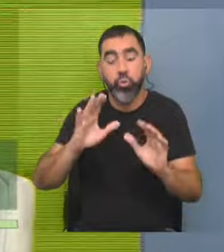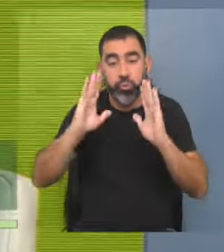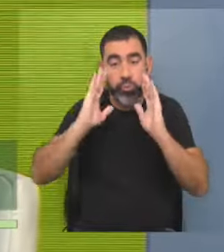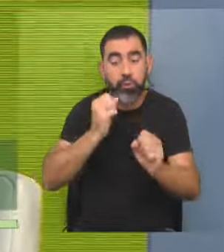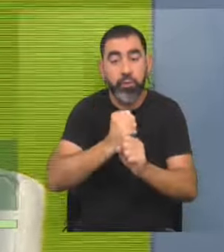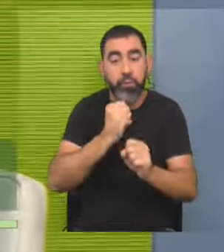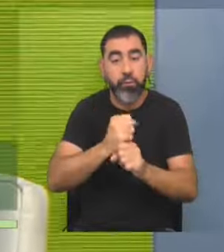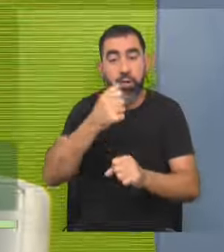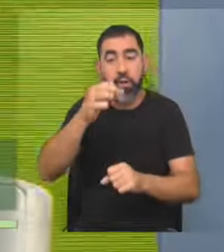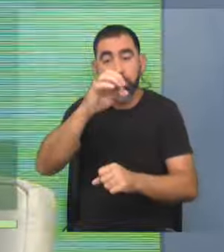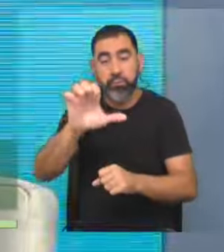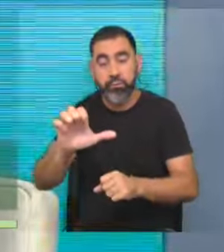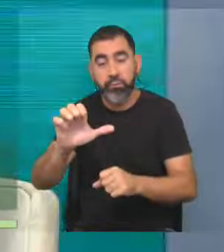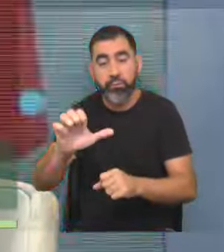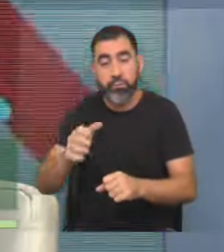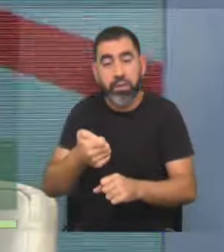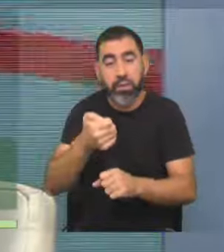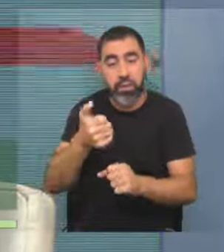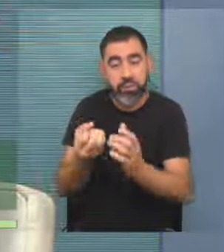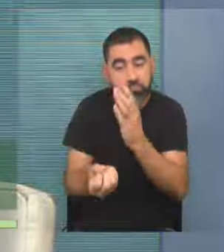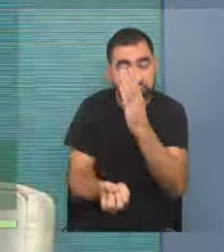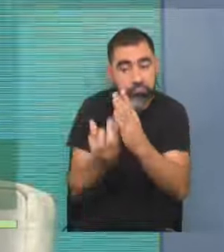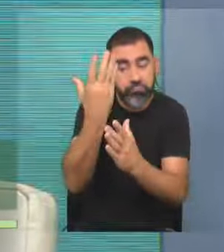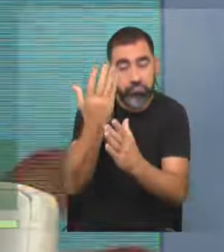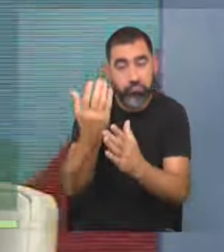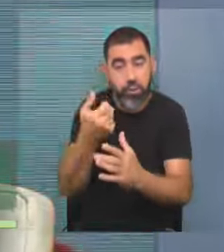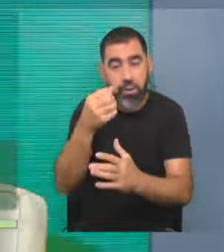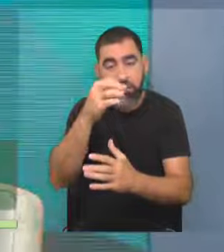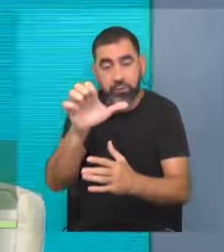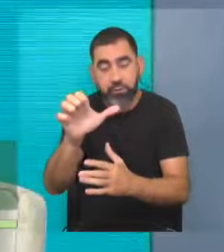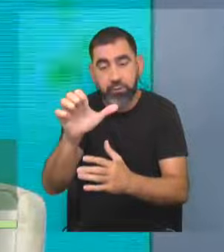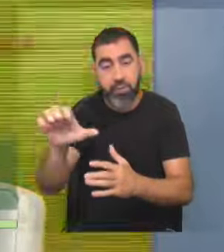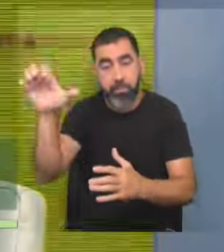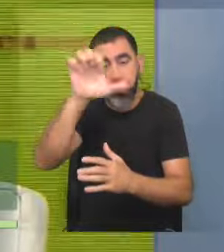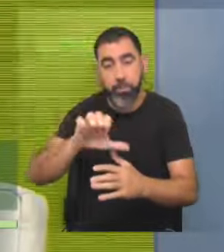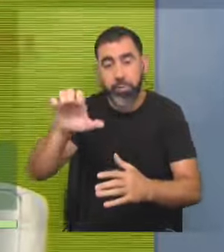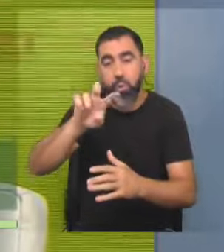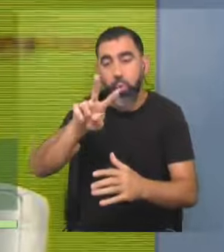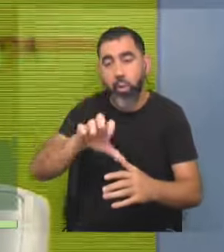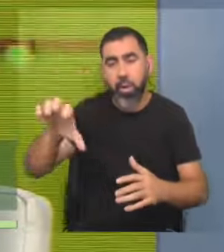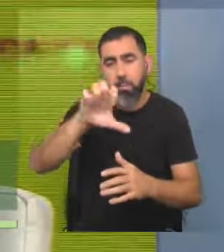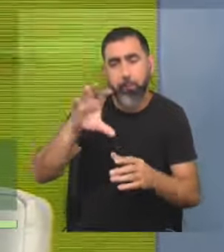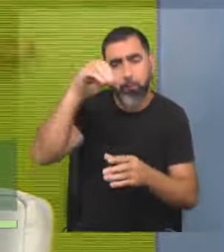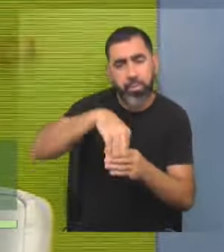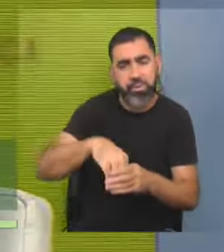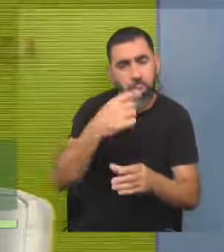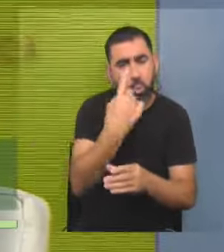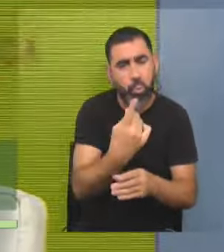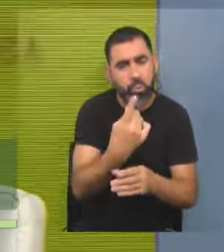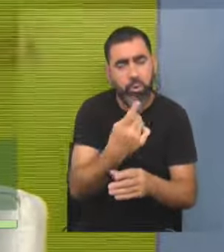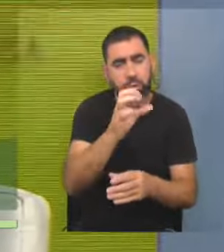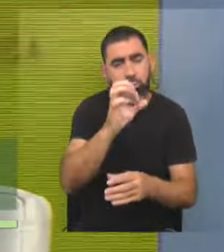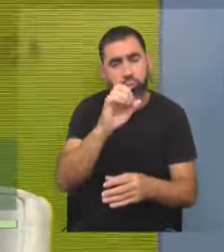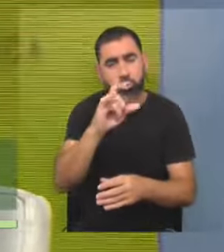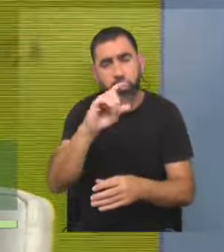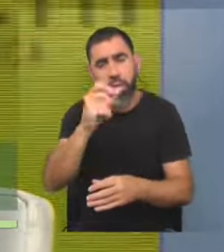ven servicios a Ase que fue casi que creada para ae una empresa que son dos empresas en una porque hay una empresa que es solidar y otra